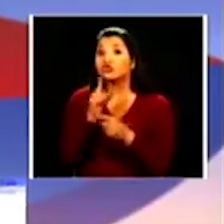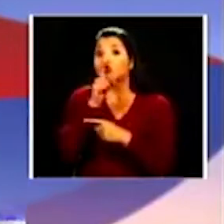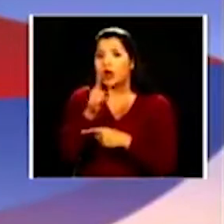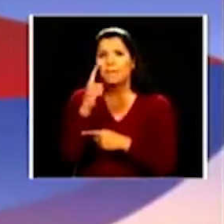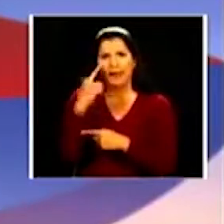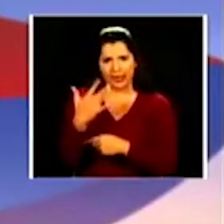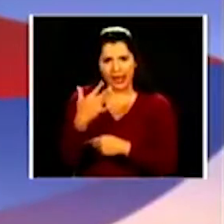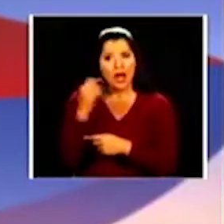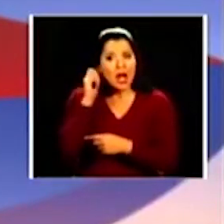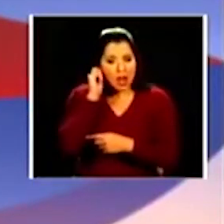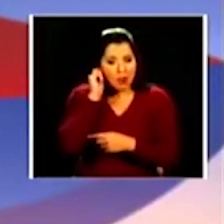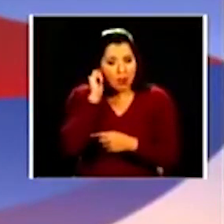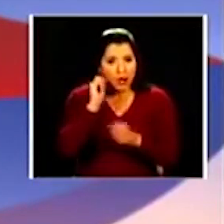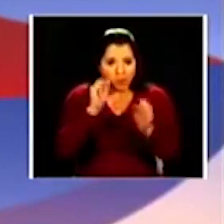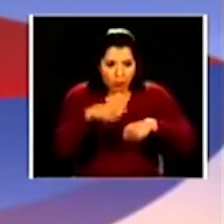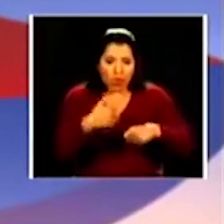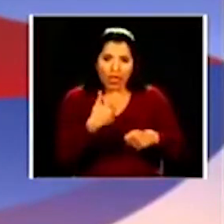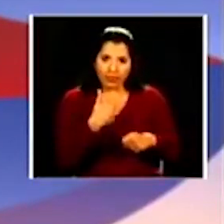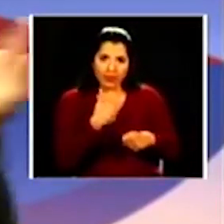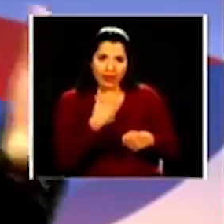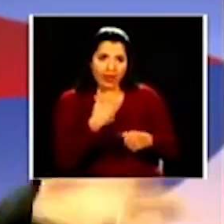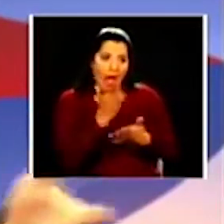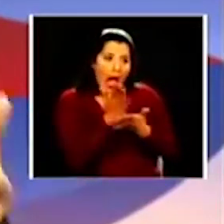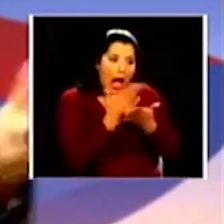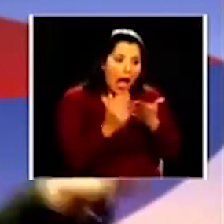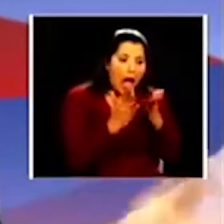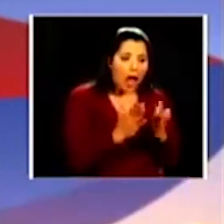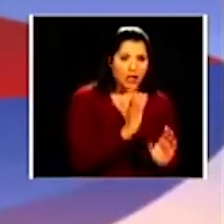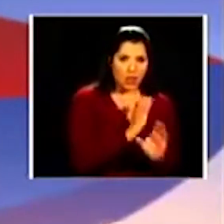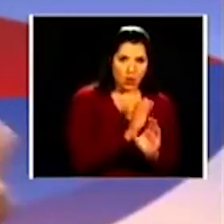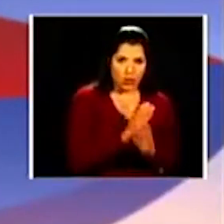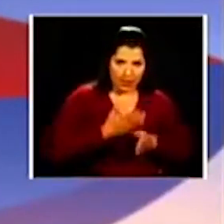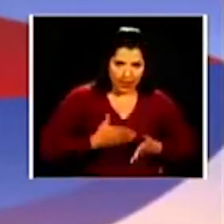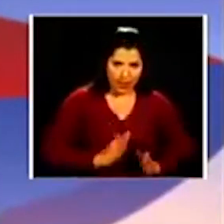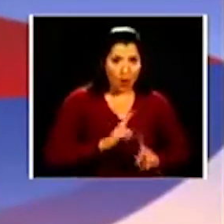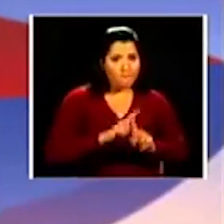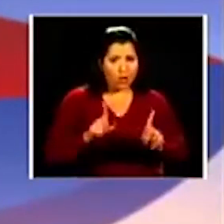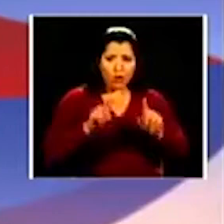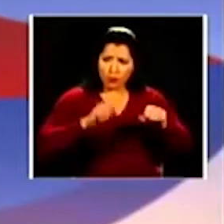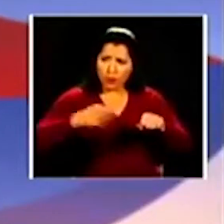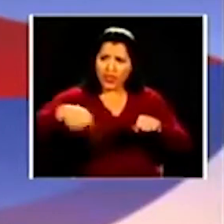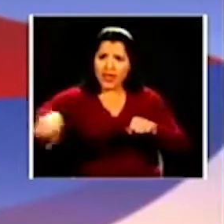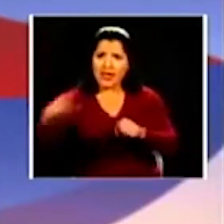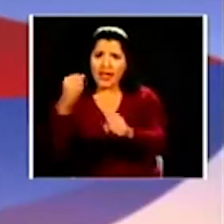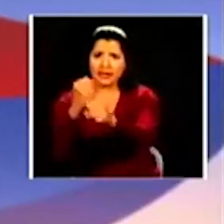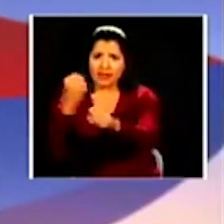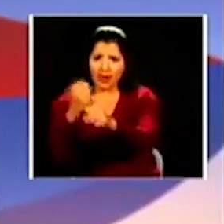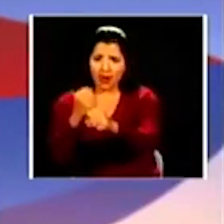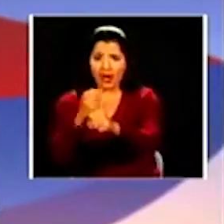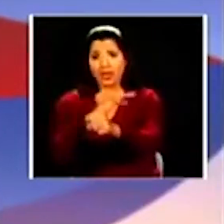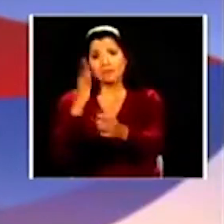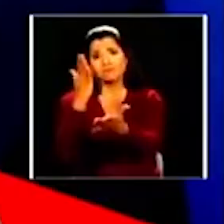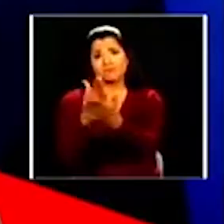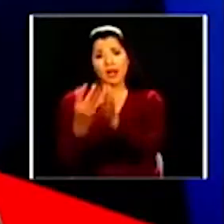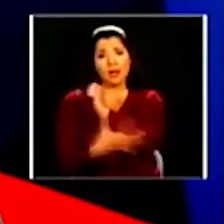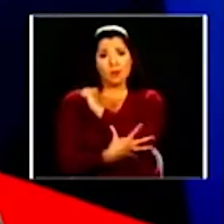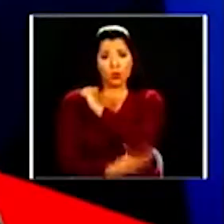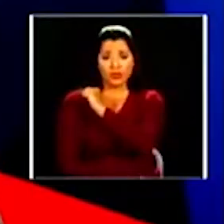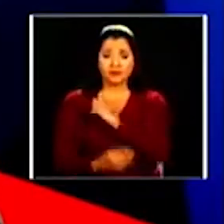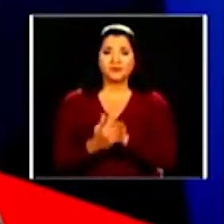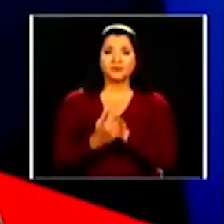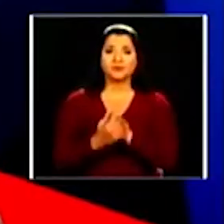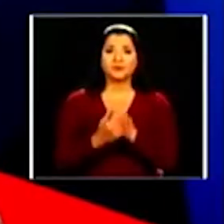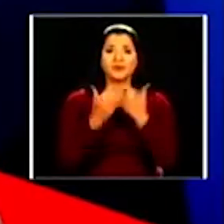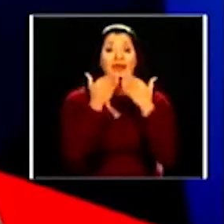no solo tener una red que cuide a sus hijos, sino también poder trabajar y salir del índice de pobreza. Gracias. Don